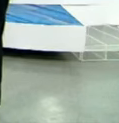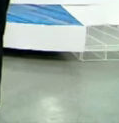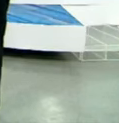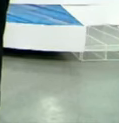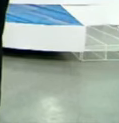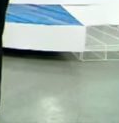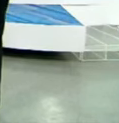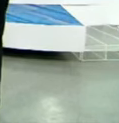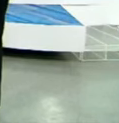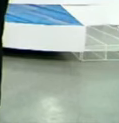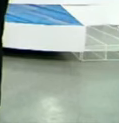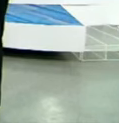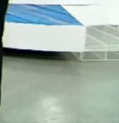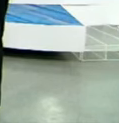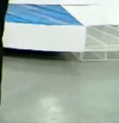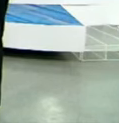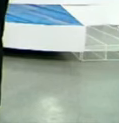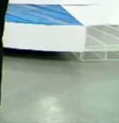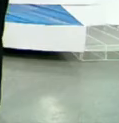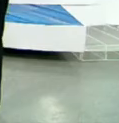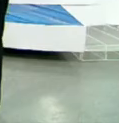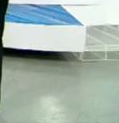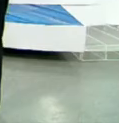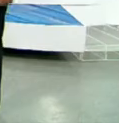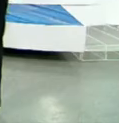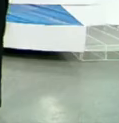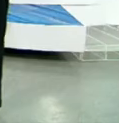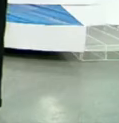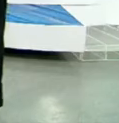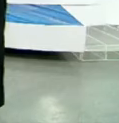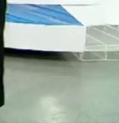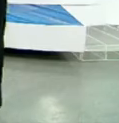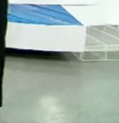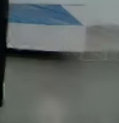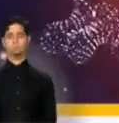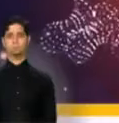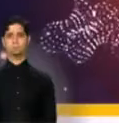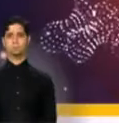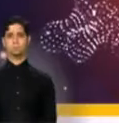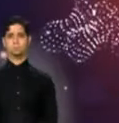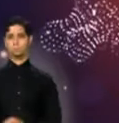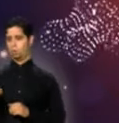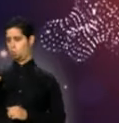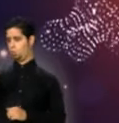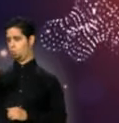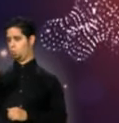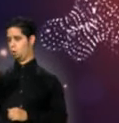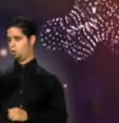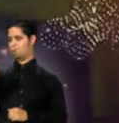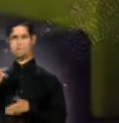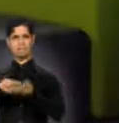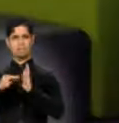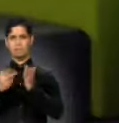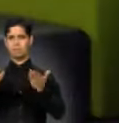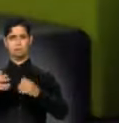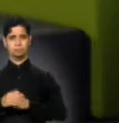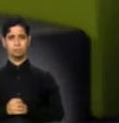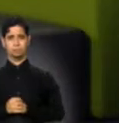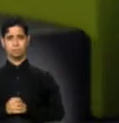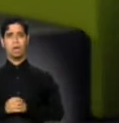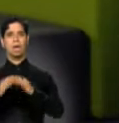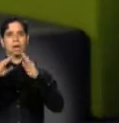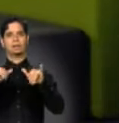de esto. Mantengan la calma, estamos aquí y los mantendremos informados. ¿Qué exactamente es la cuarentena? Es